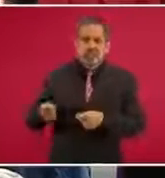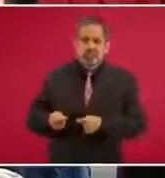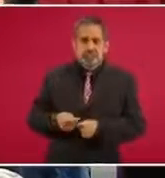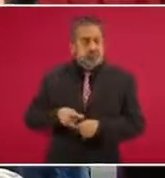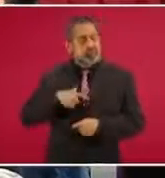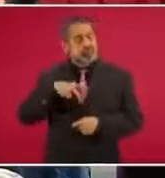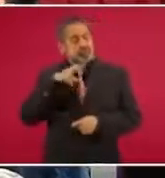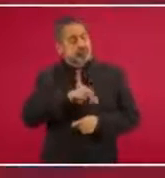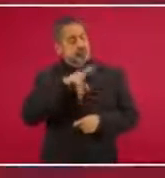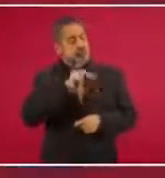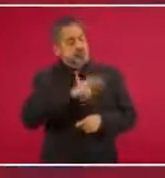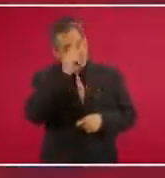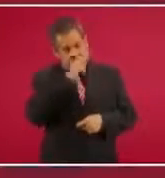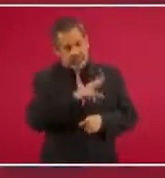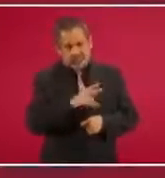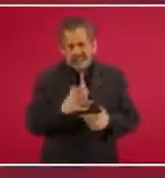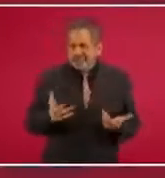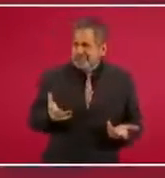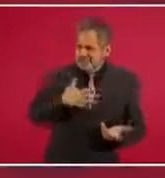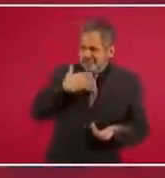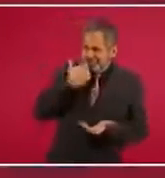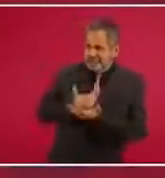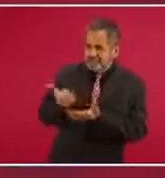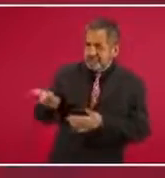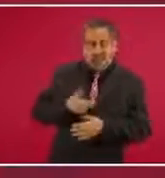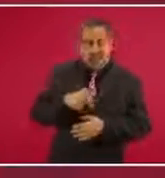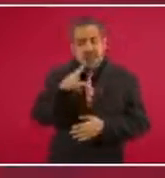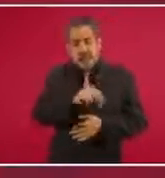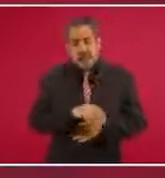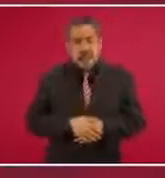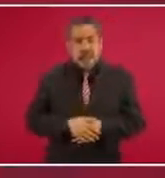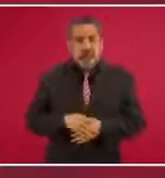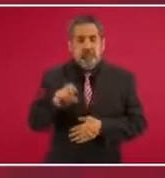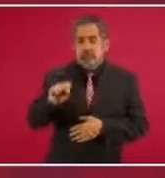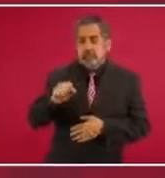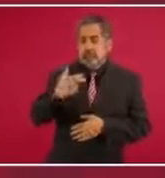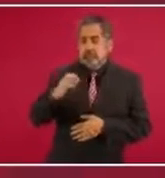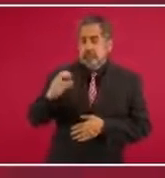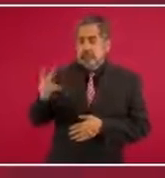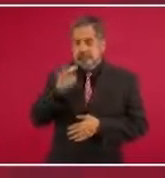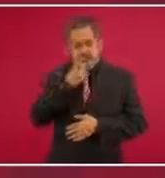prohibía los funcionarios de hacienda